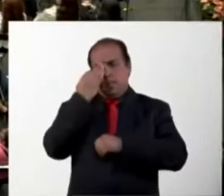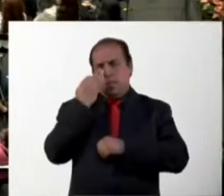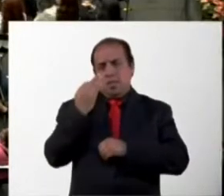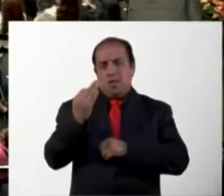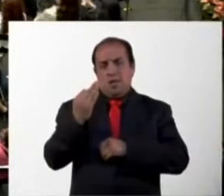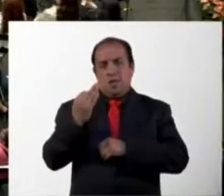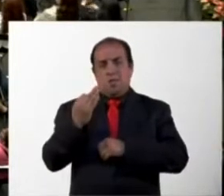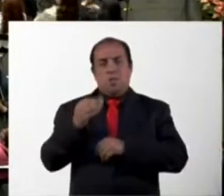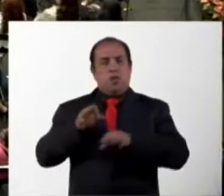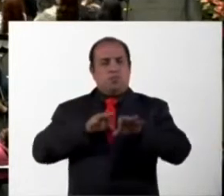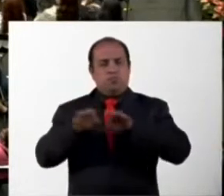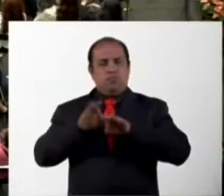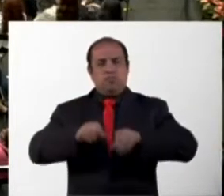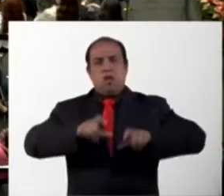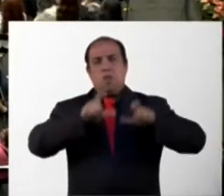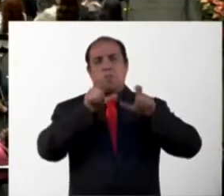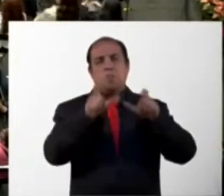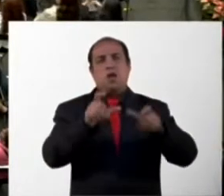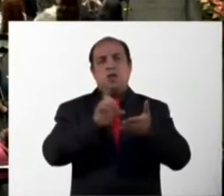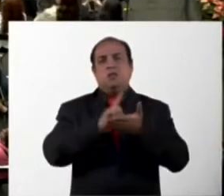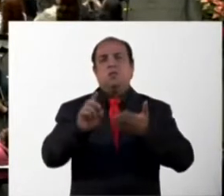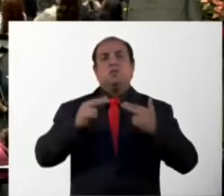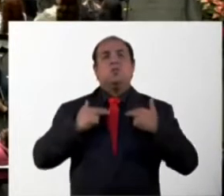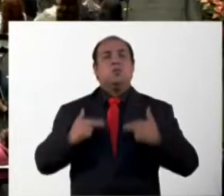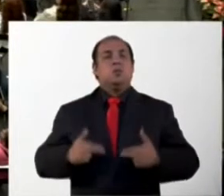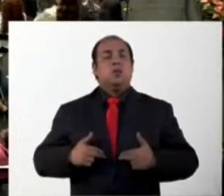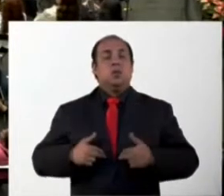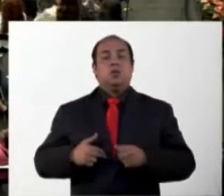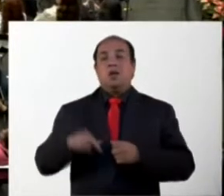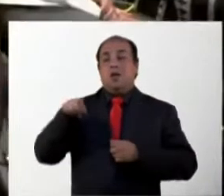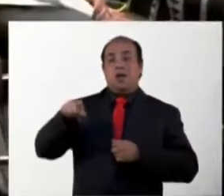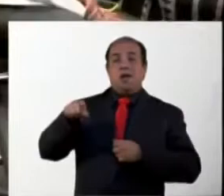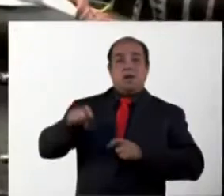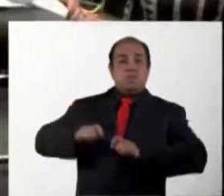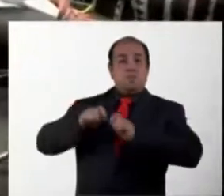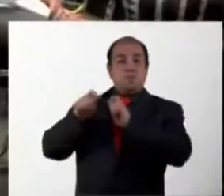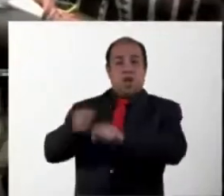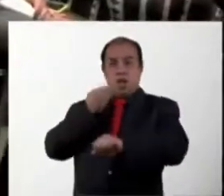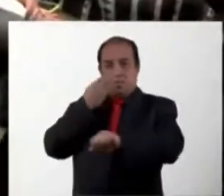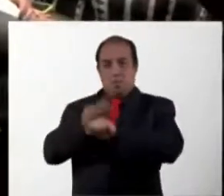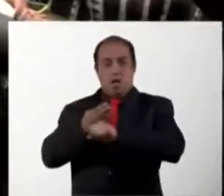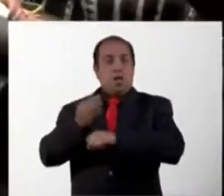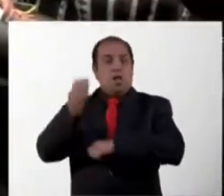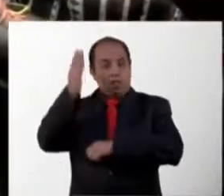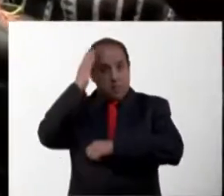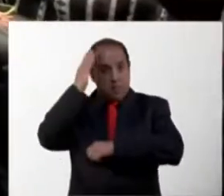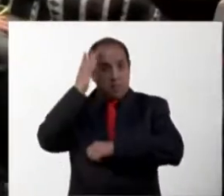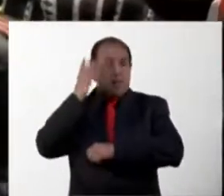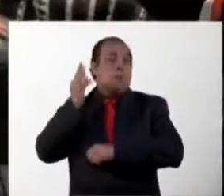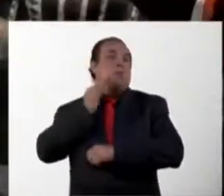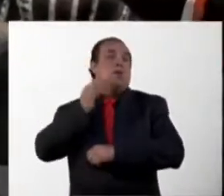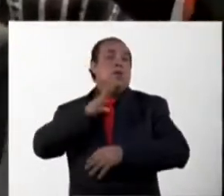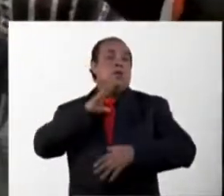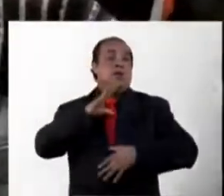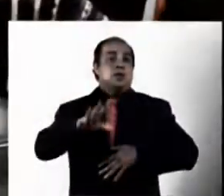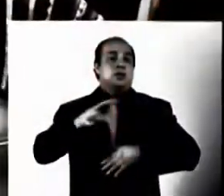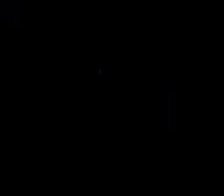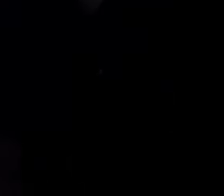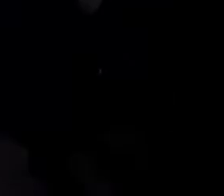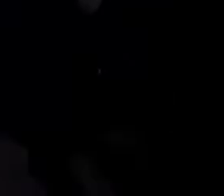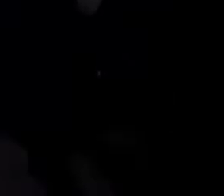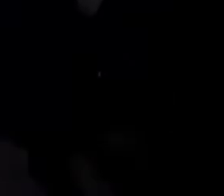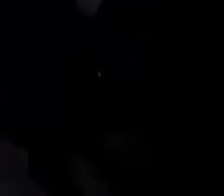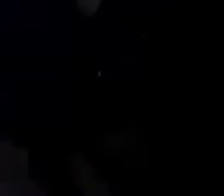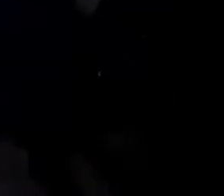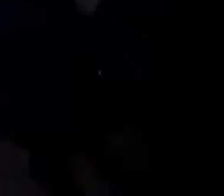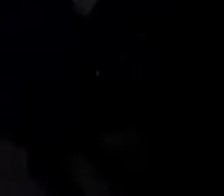derechos humanos, sino que ha asumido una gran responsabilidad al frente de la Fiscalía. Dijo que en este año hay más feminicidas